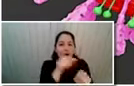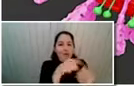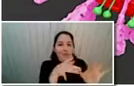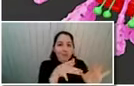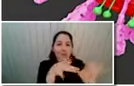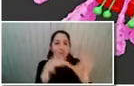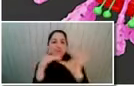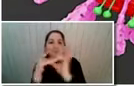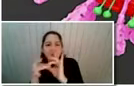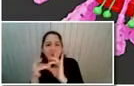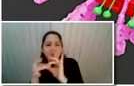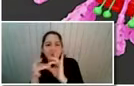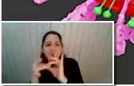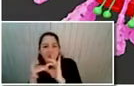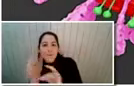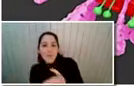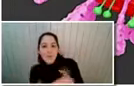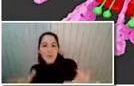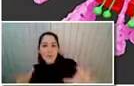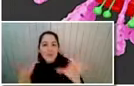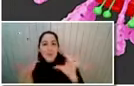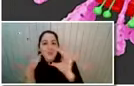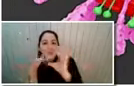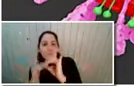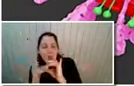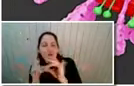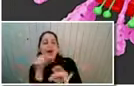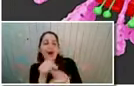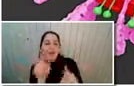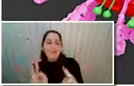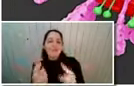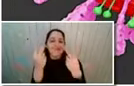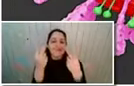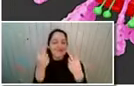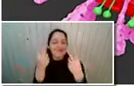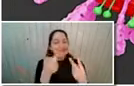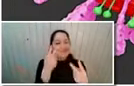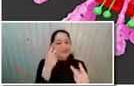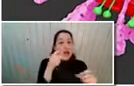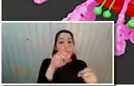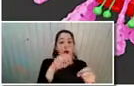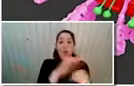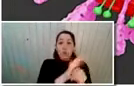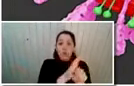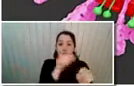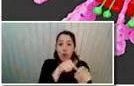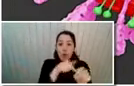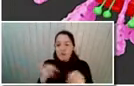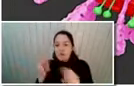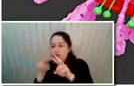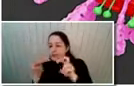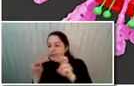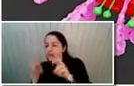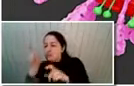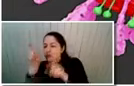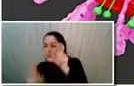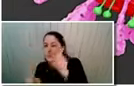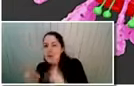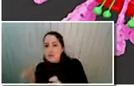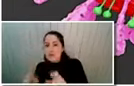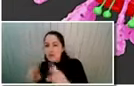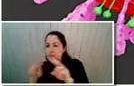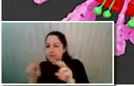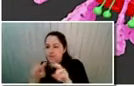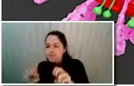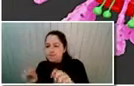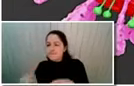las proteínas, esa maquinaria lee la información que está en este RNA para que entonces se